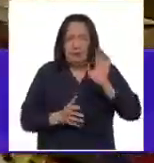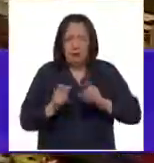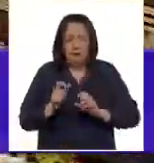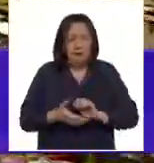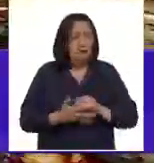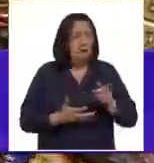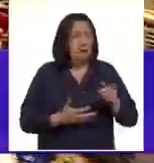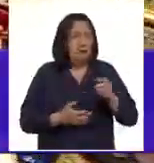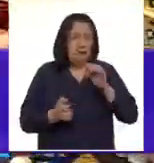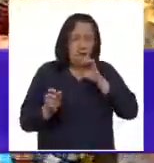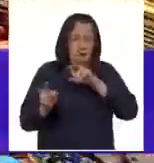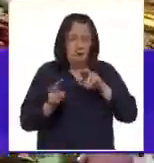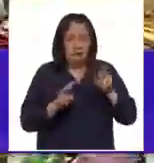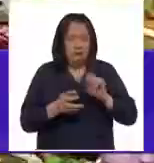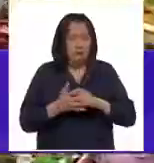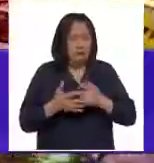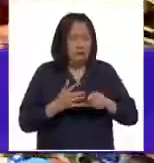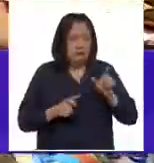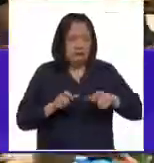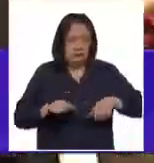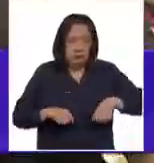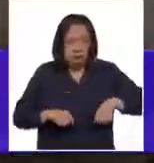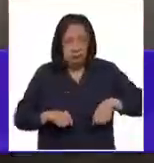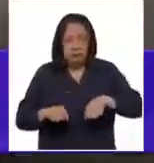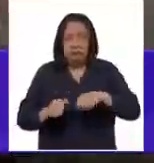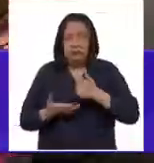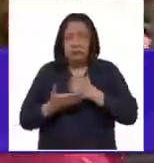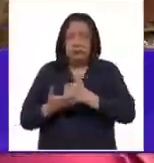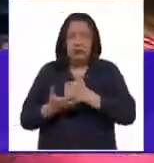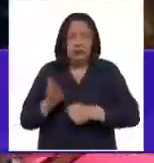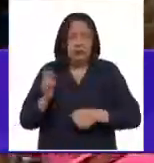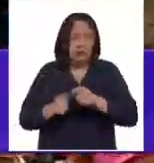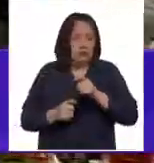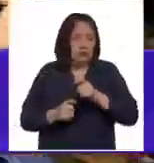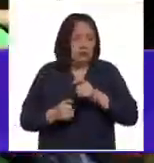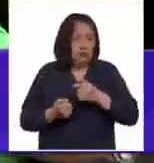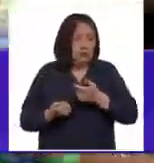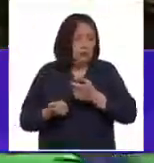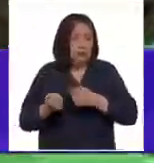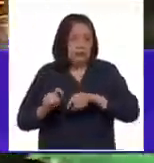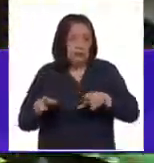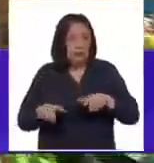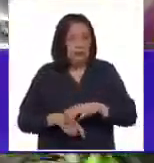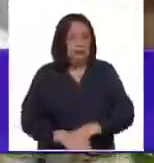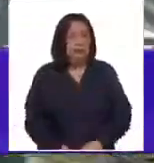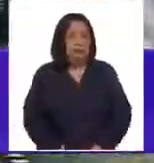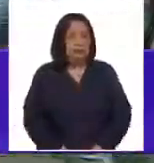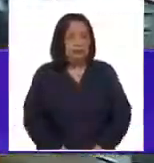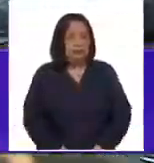ves la presencia de estibadores, personas que puedan ayudar a los comerciantes en la zona.